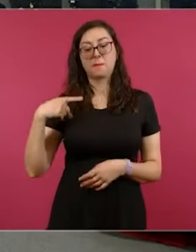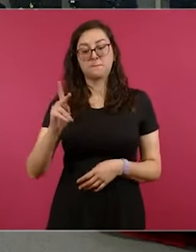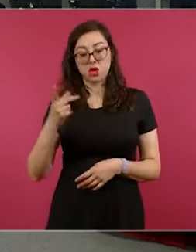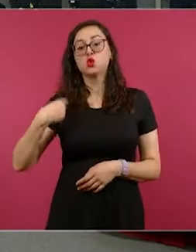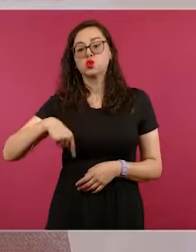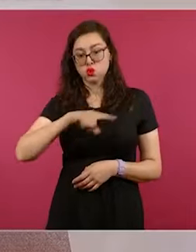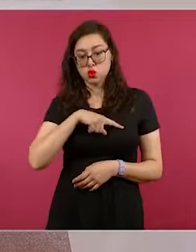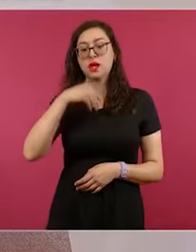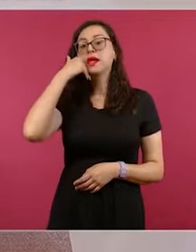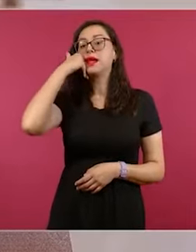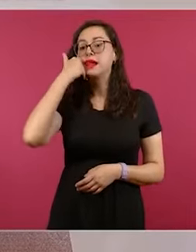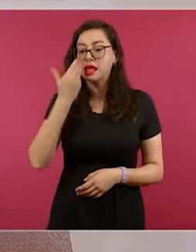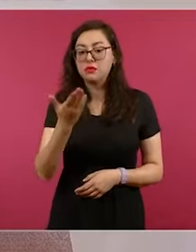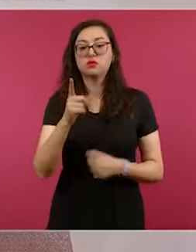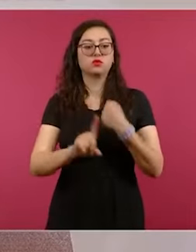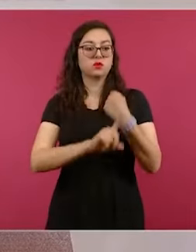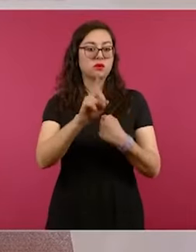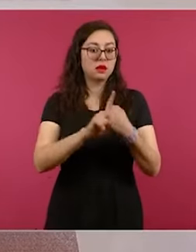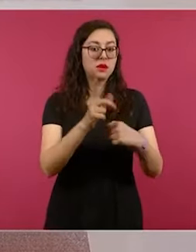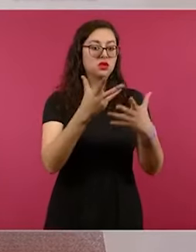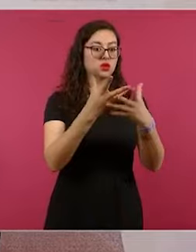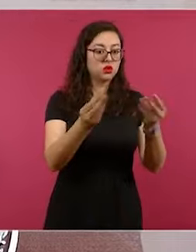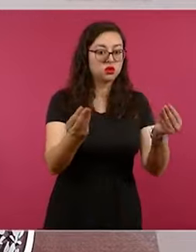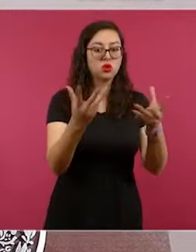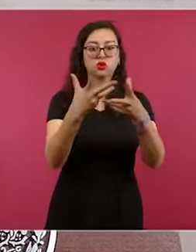nuestra. No queremos tener